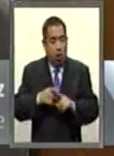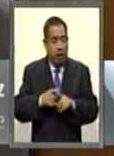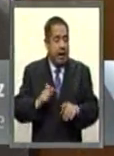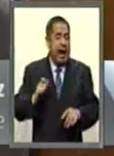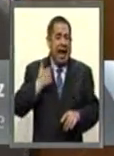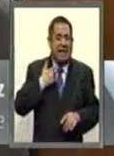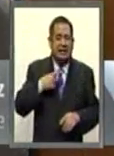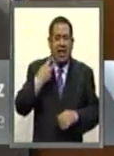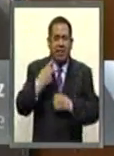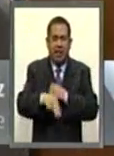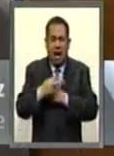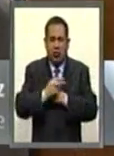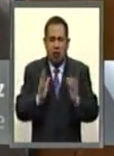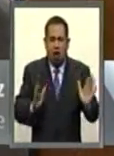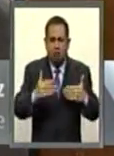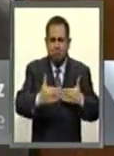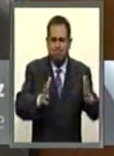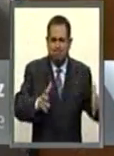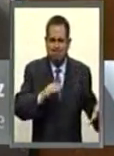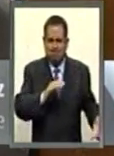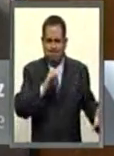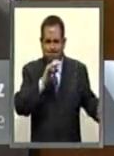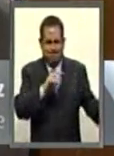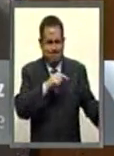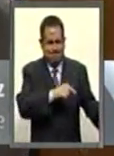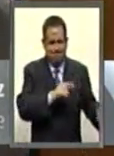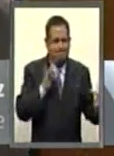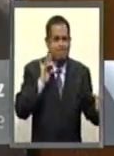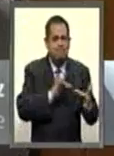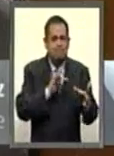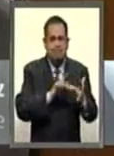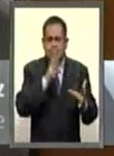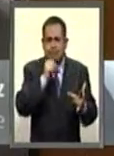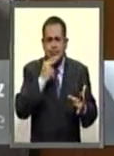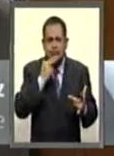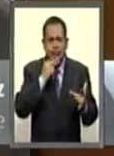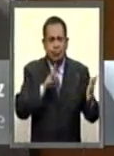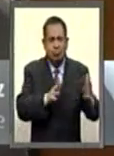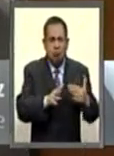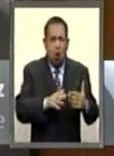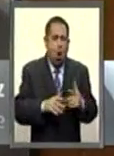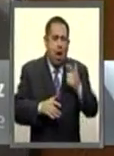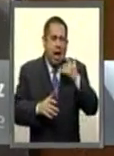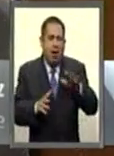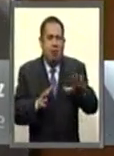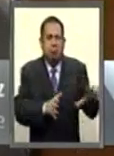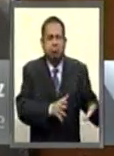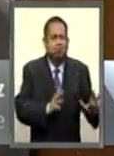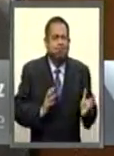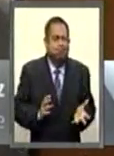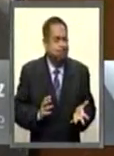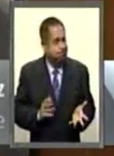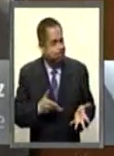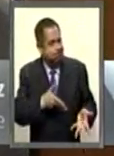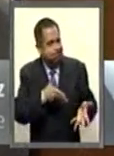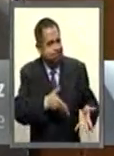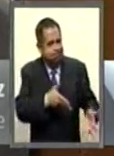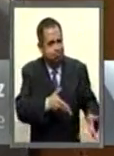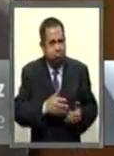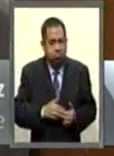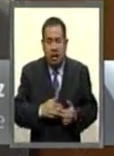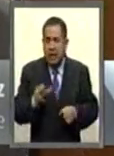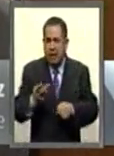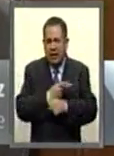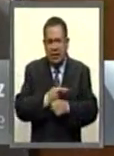los televisores analógicos que hoy ya no pueden ser usados o que ya no quieren ser usados? ¿Qué está sucediendo